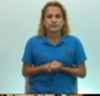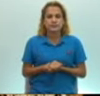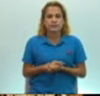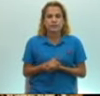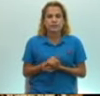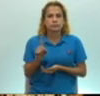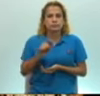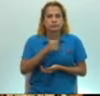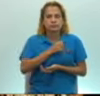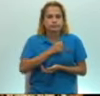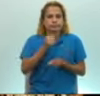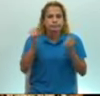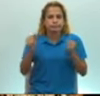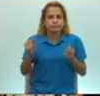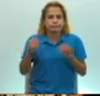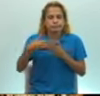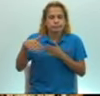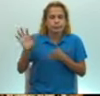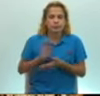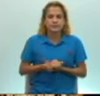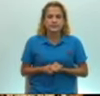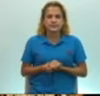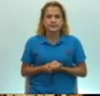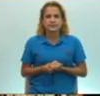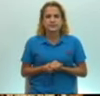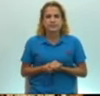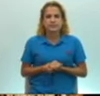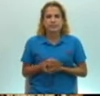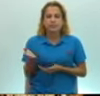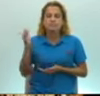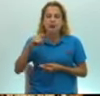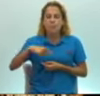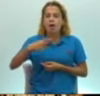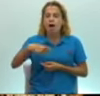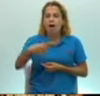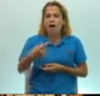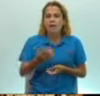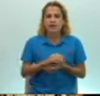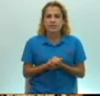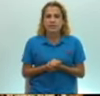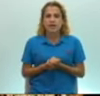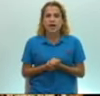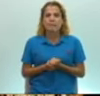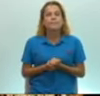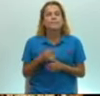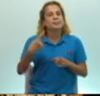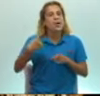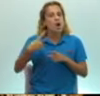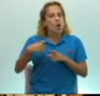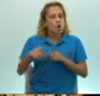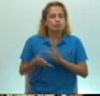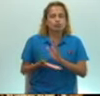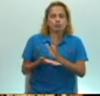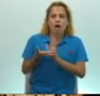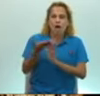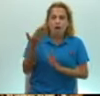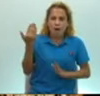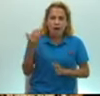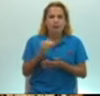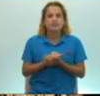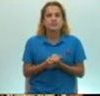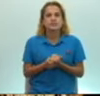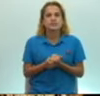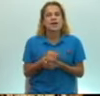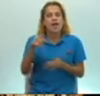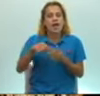de Espartaco, no quisiera estar en el Coliseo, me voy de acá. Vamos a avanzar y esto, por supuesto, nos va a llevar a